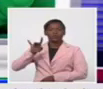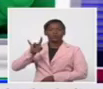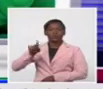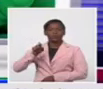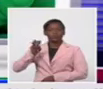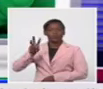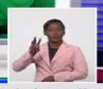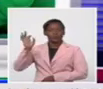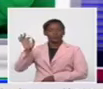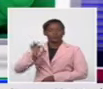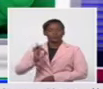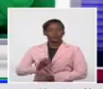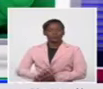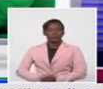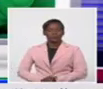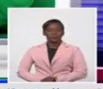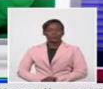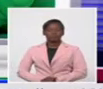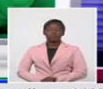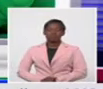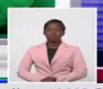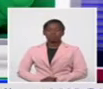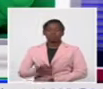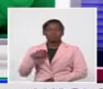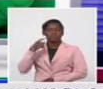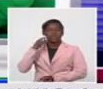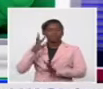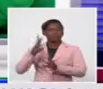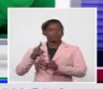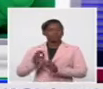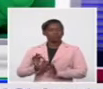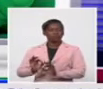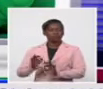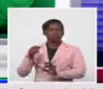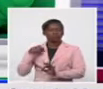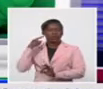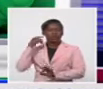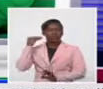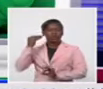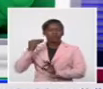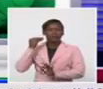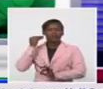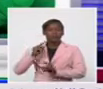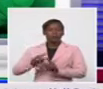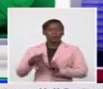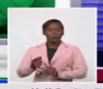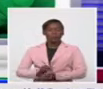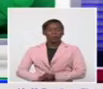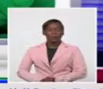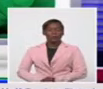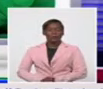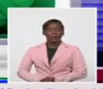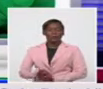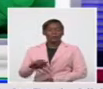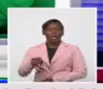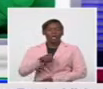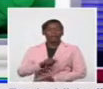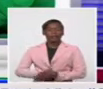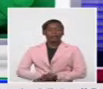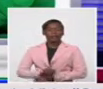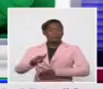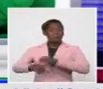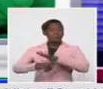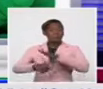94,3%. Y me apoyo un poco en el intercambio que tuvo ayer nuestro